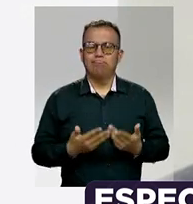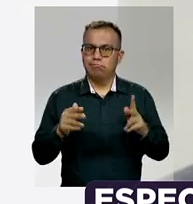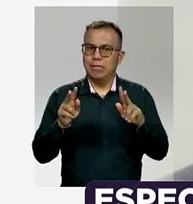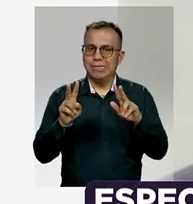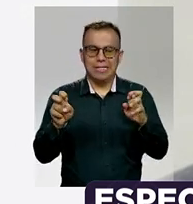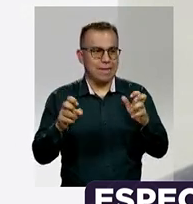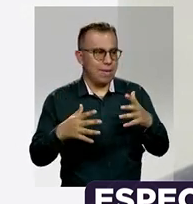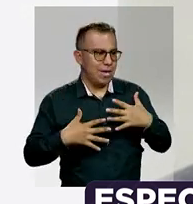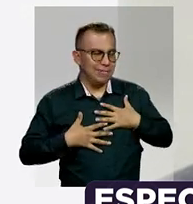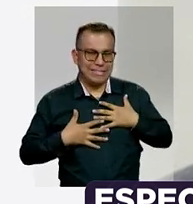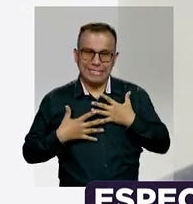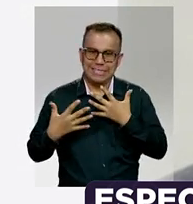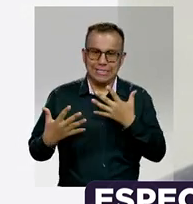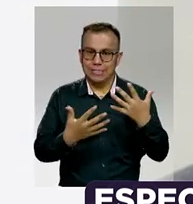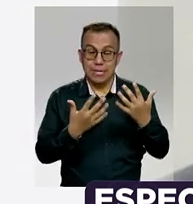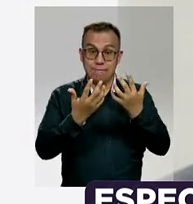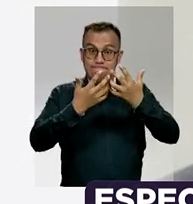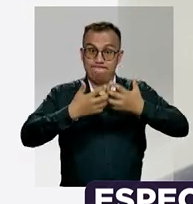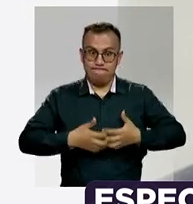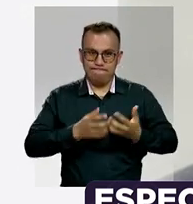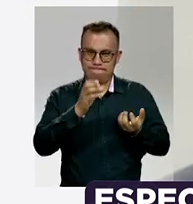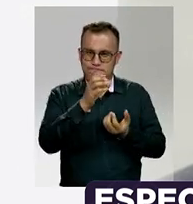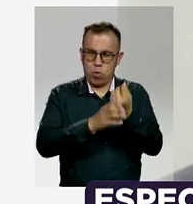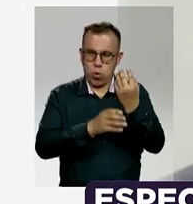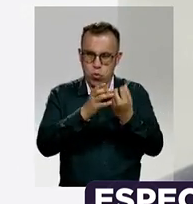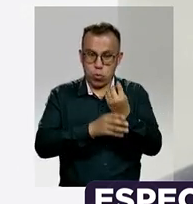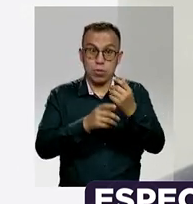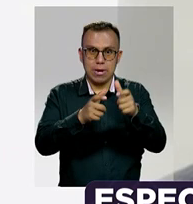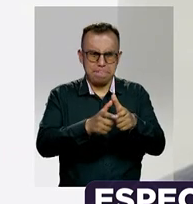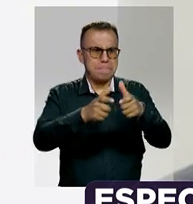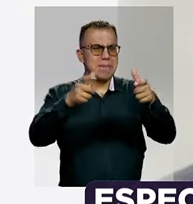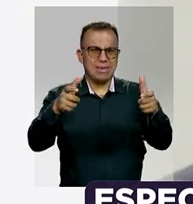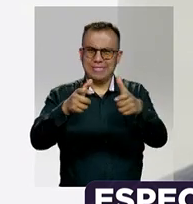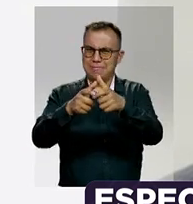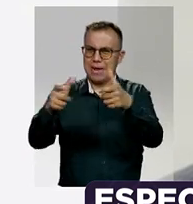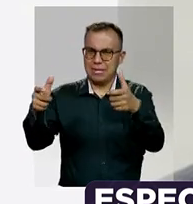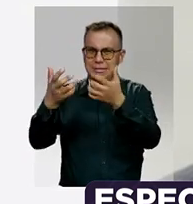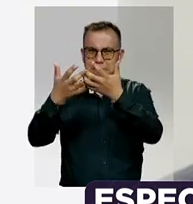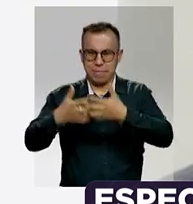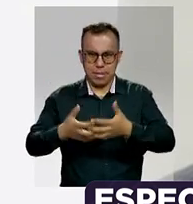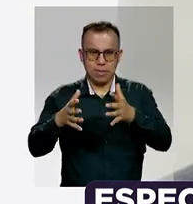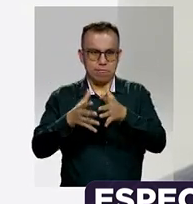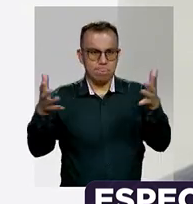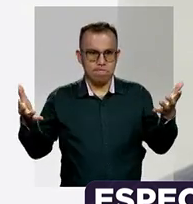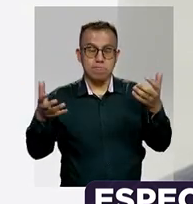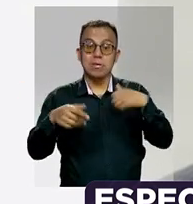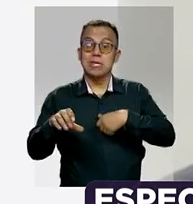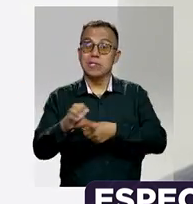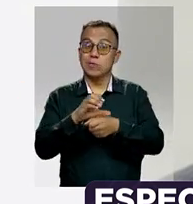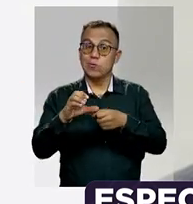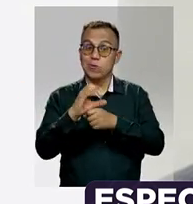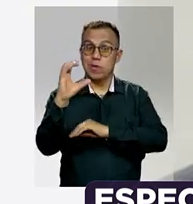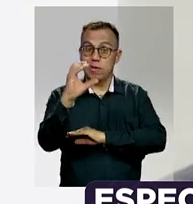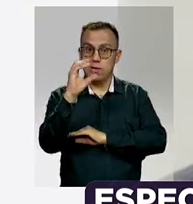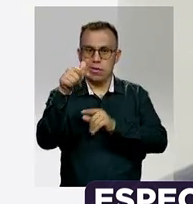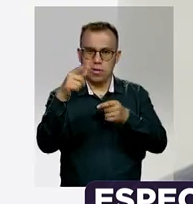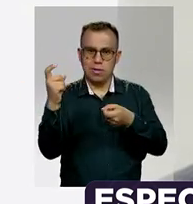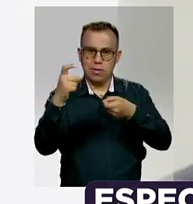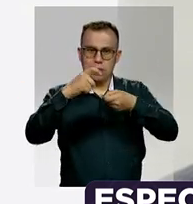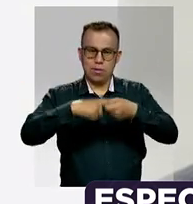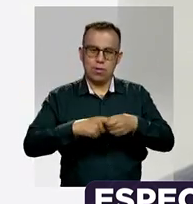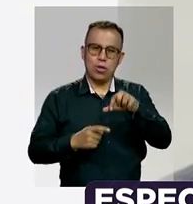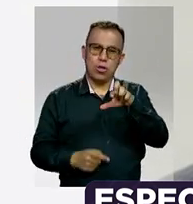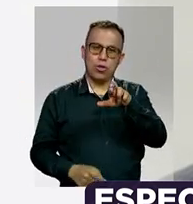esa angustia, el sector productivo, las empresas más grandes de nuestra región capital y del país que están afiliadas a